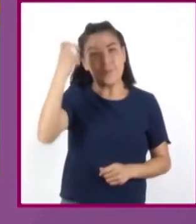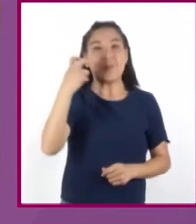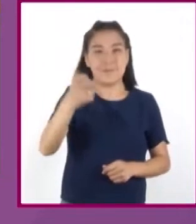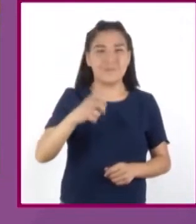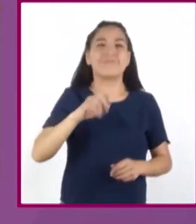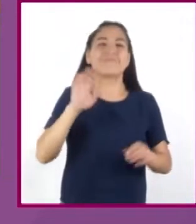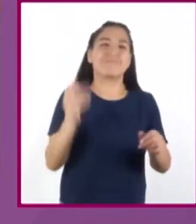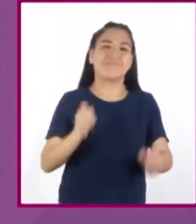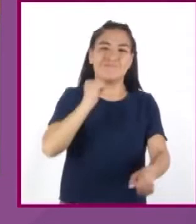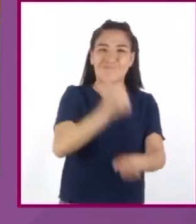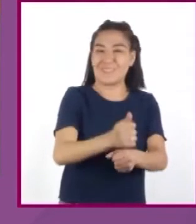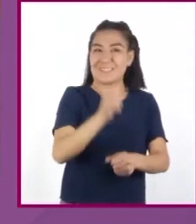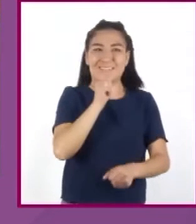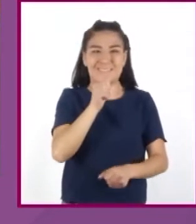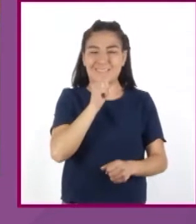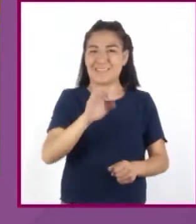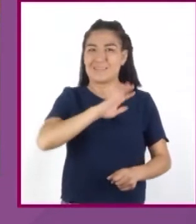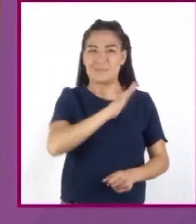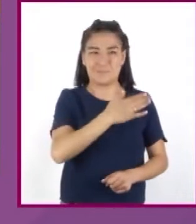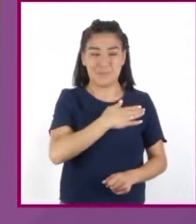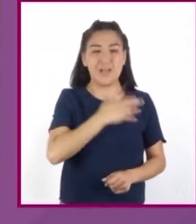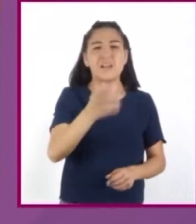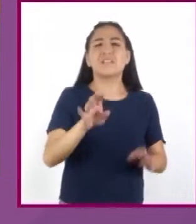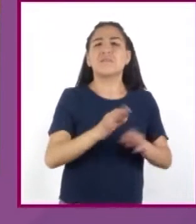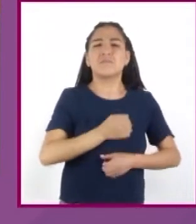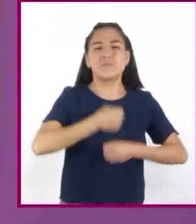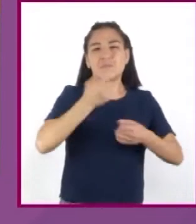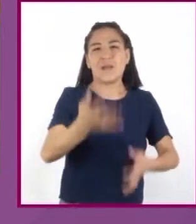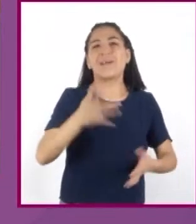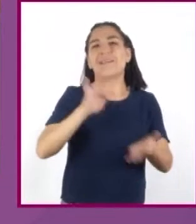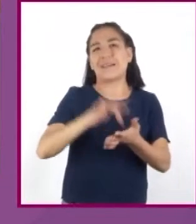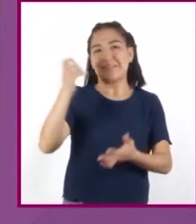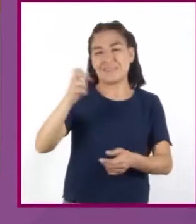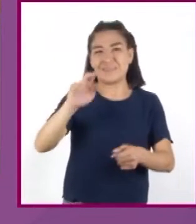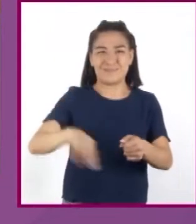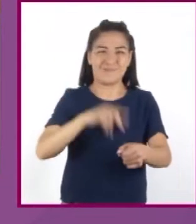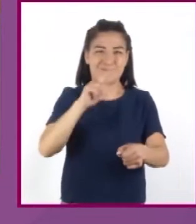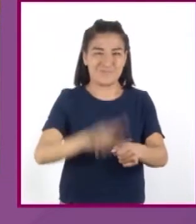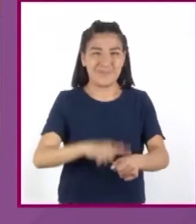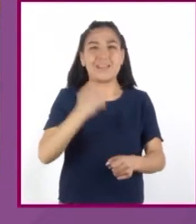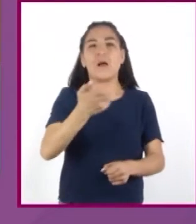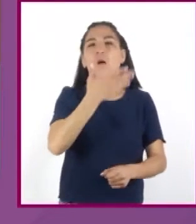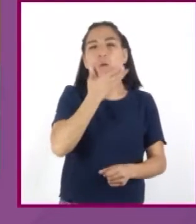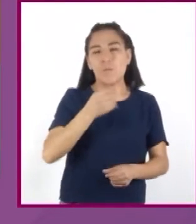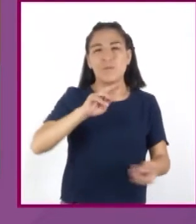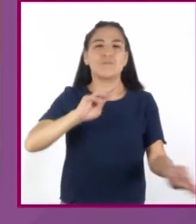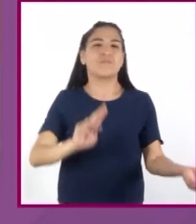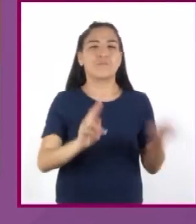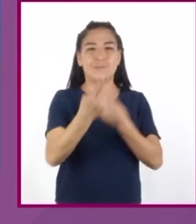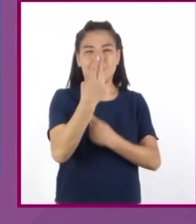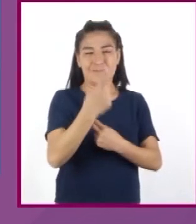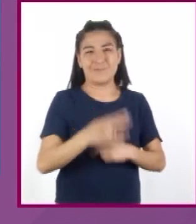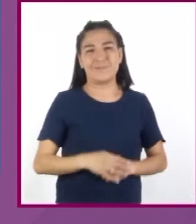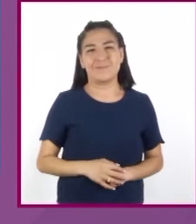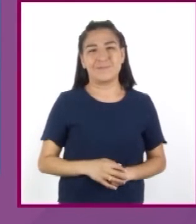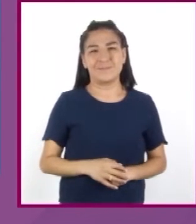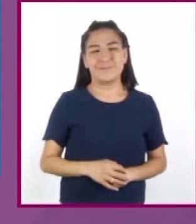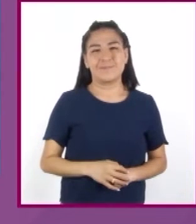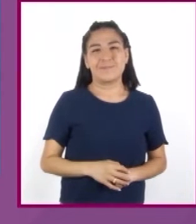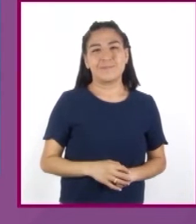española. Sus poemas se inspiran en la naturaleza, el hombre y el universo.